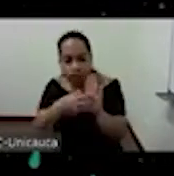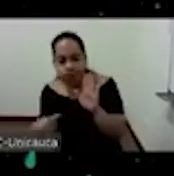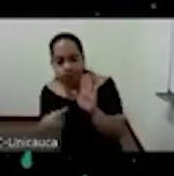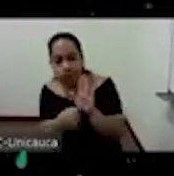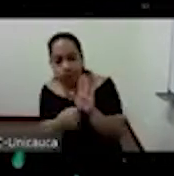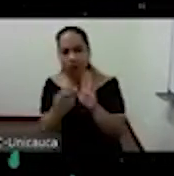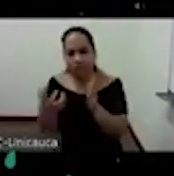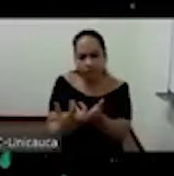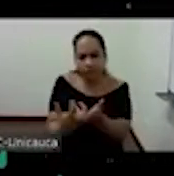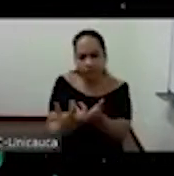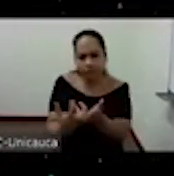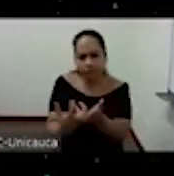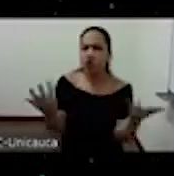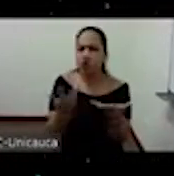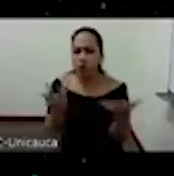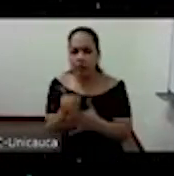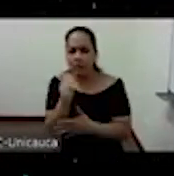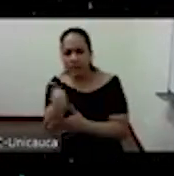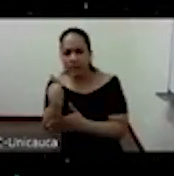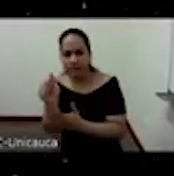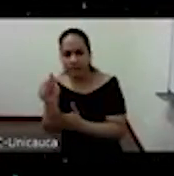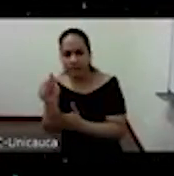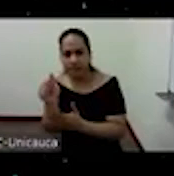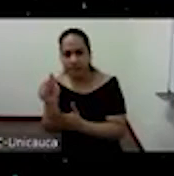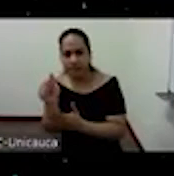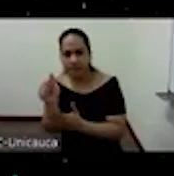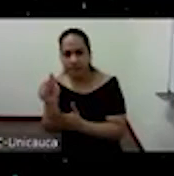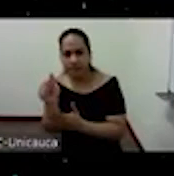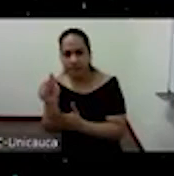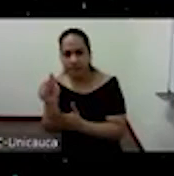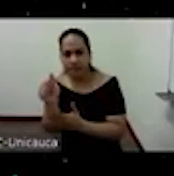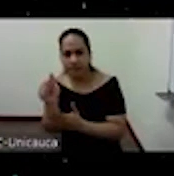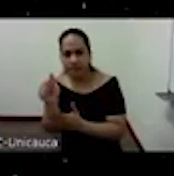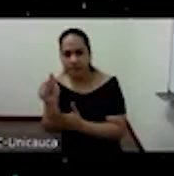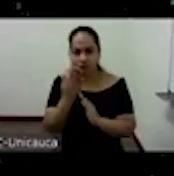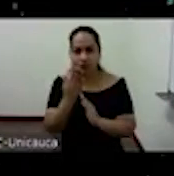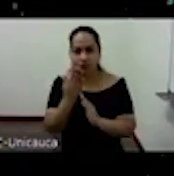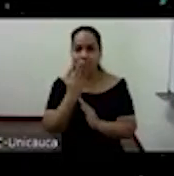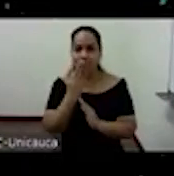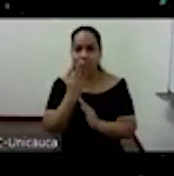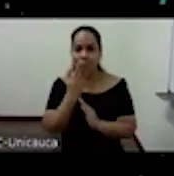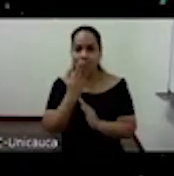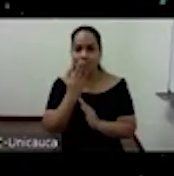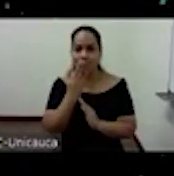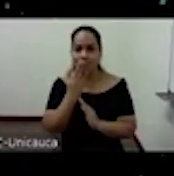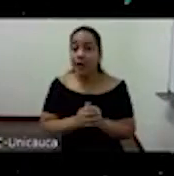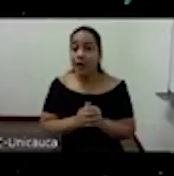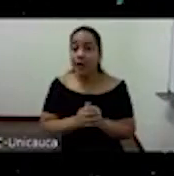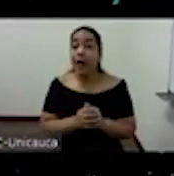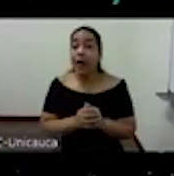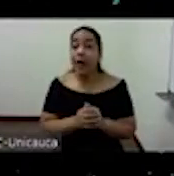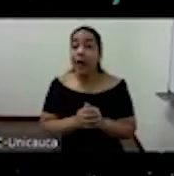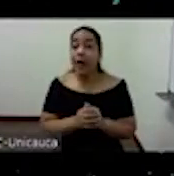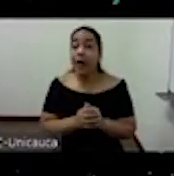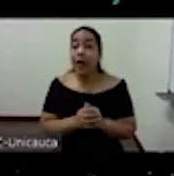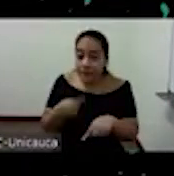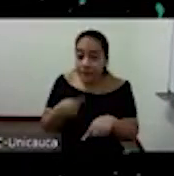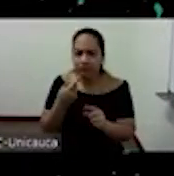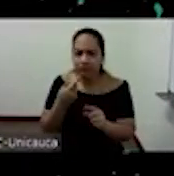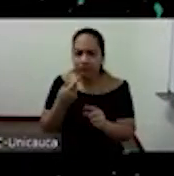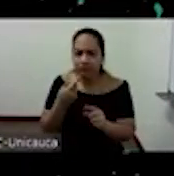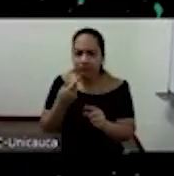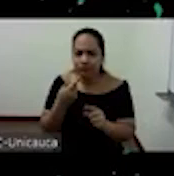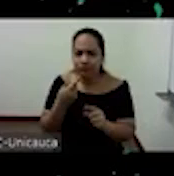recogidas desde su cosmovisión como comunidad indígena. Y esto, a su vez, es producto, digamos, de